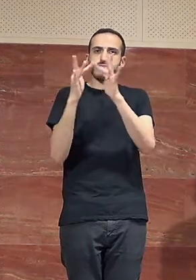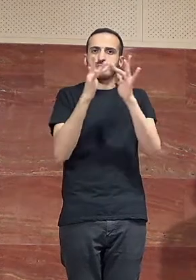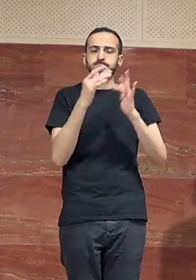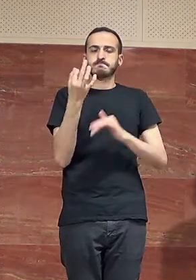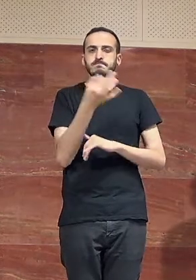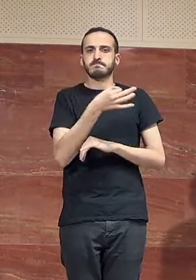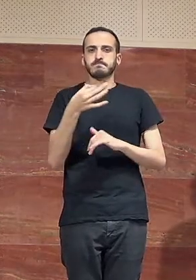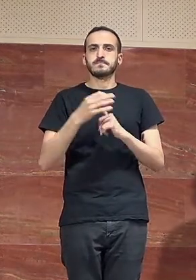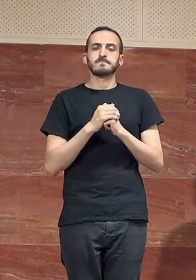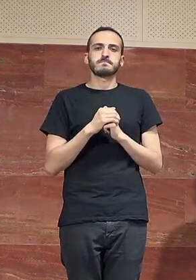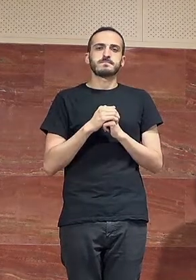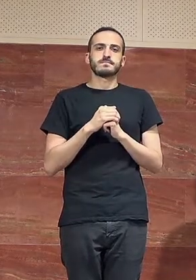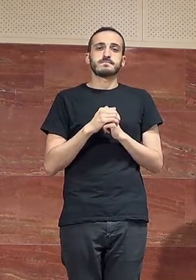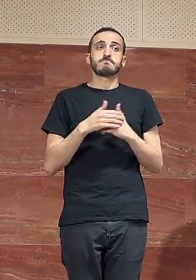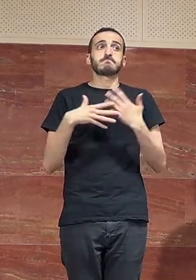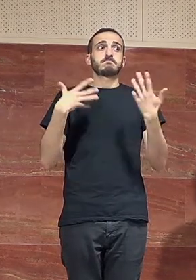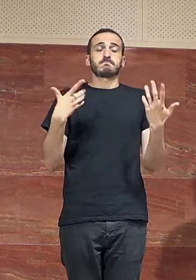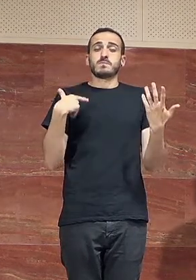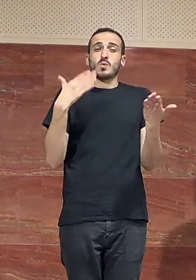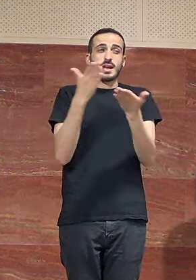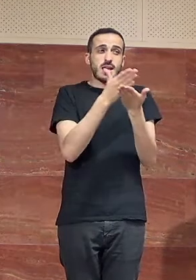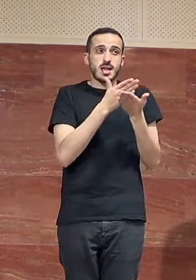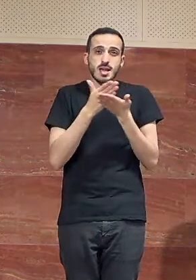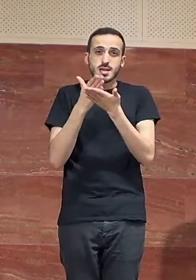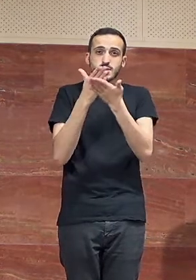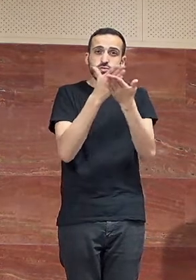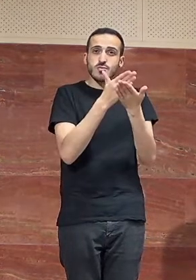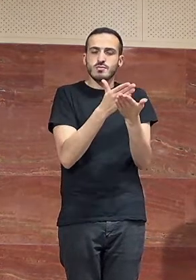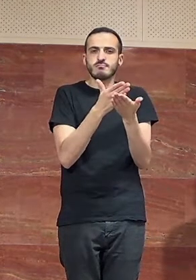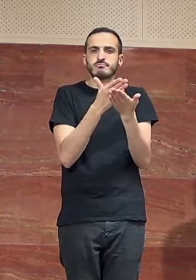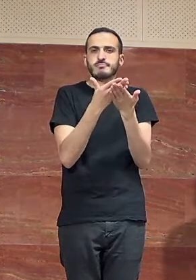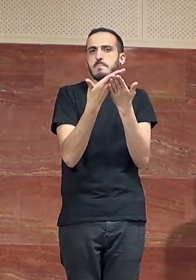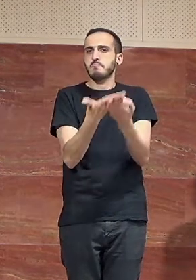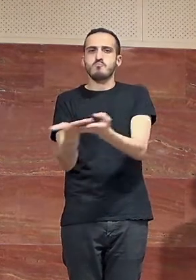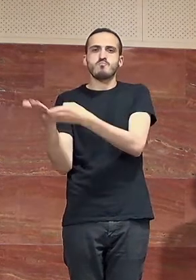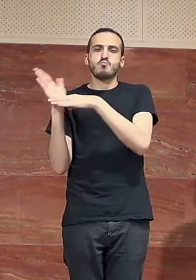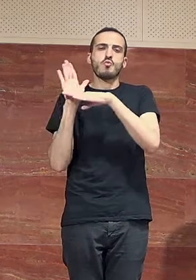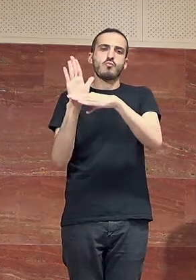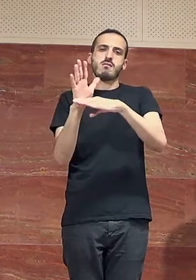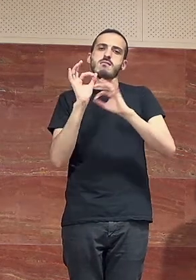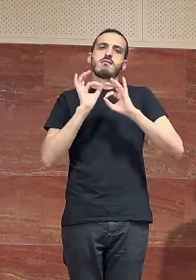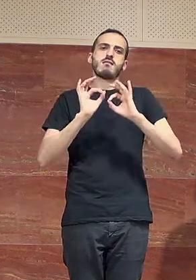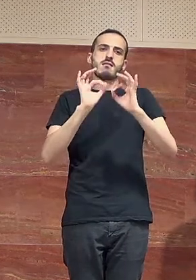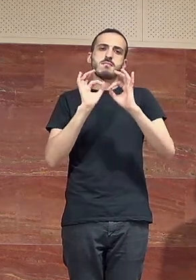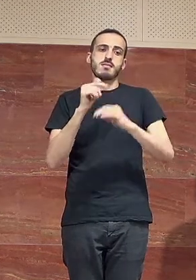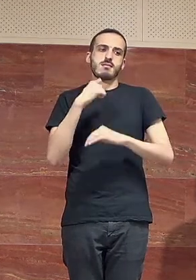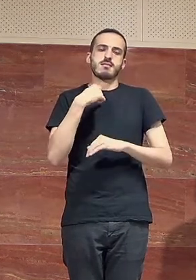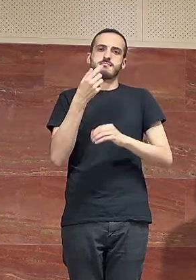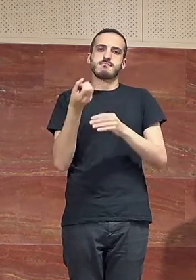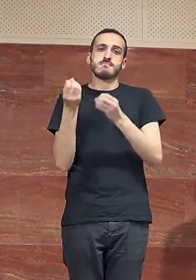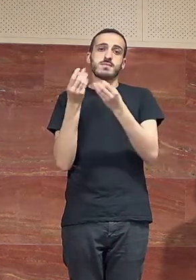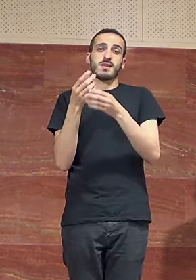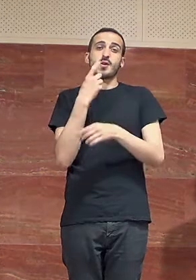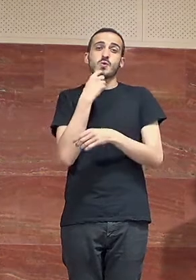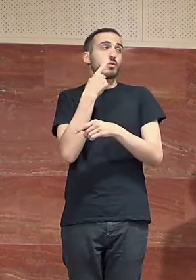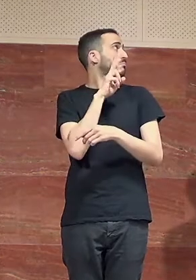Derivada de estos estudios se elaboró estas primeras propuestas de actuación, algunas están desarrolladas, que son las que están aquí marcadas en rojo, y